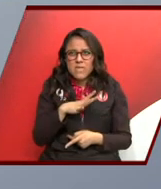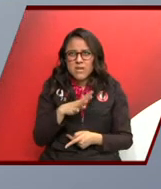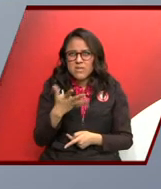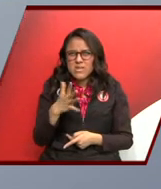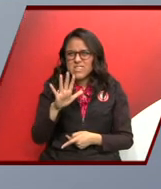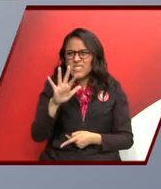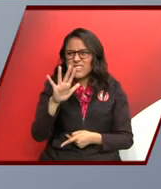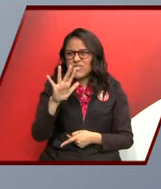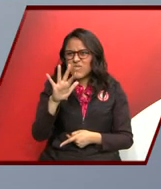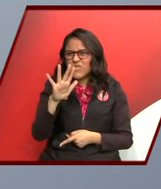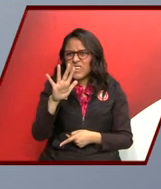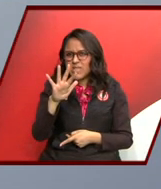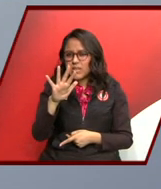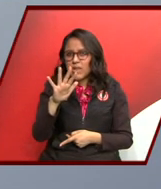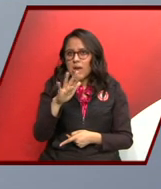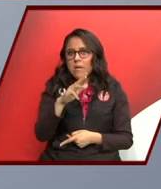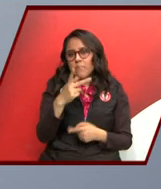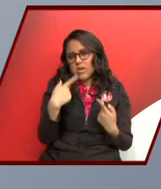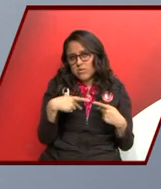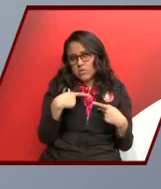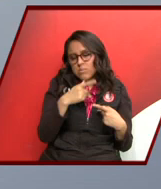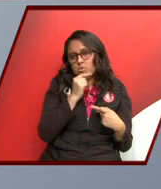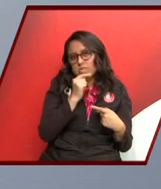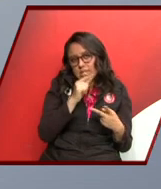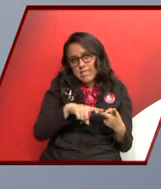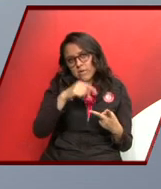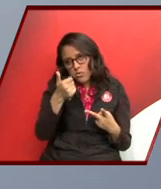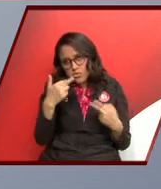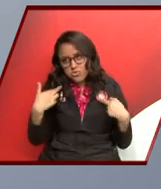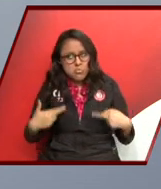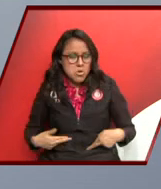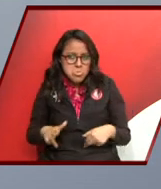aproximadamente 50 entre civiles y policías. Pues